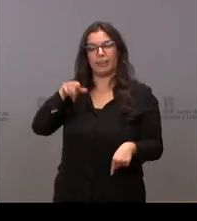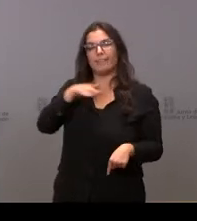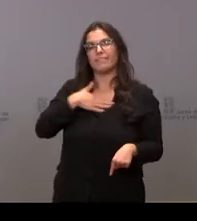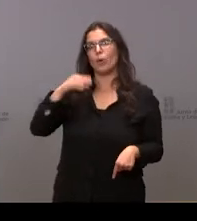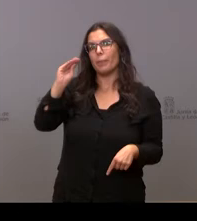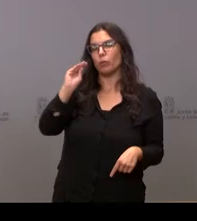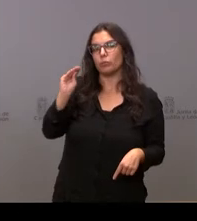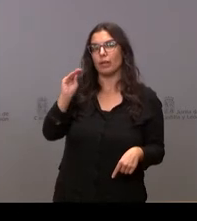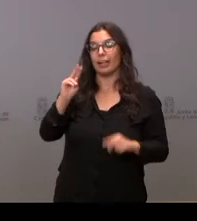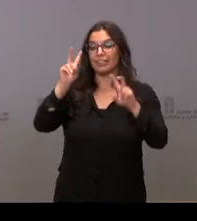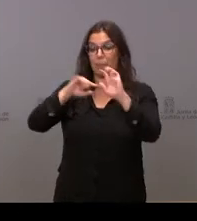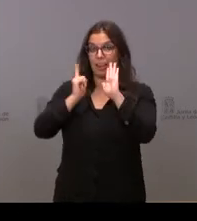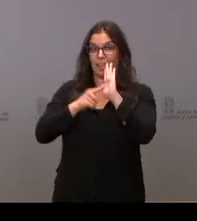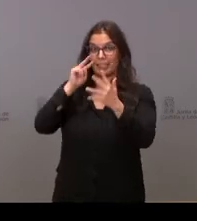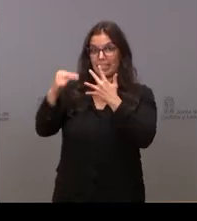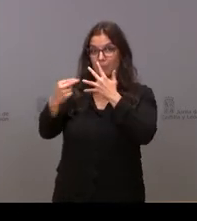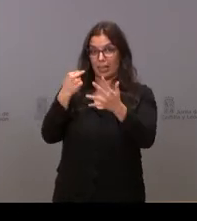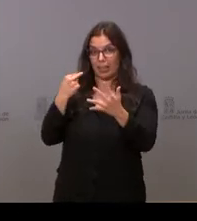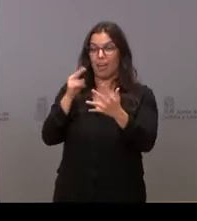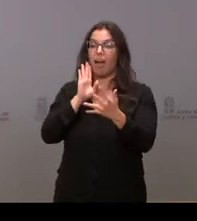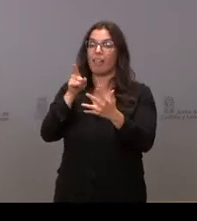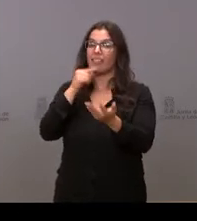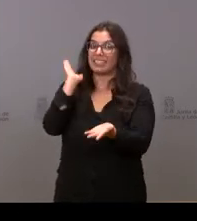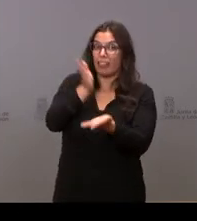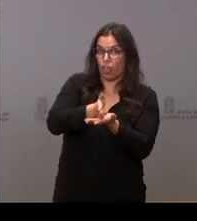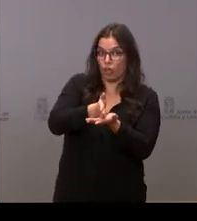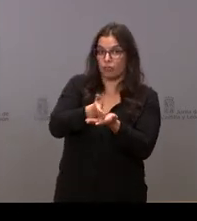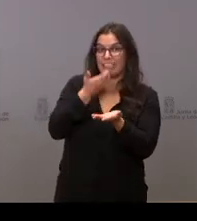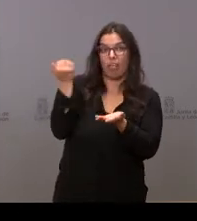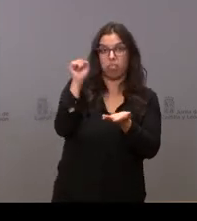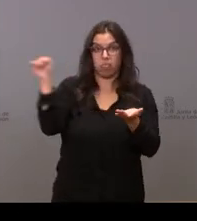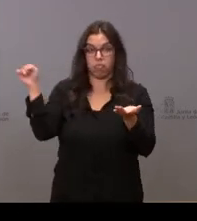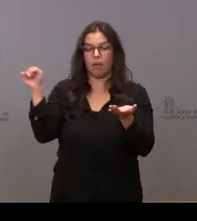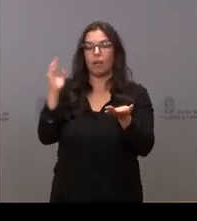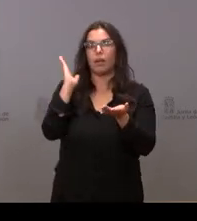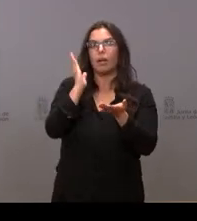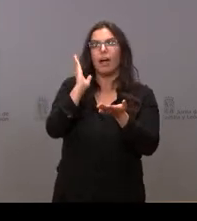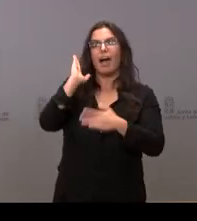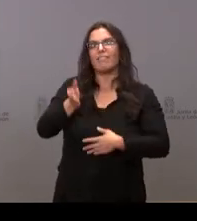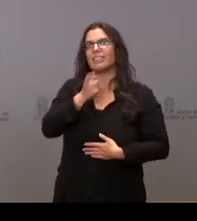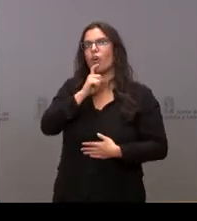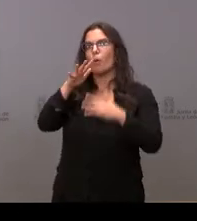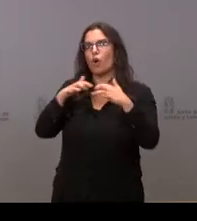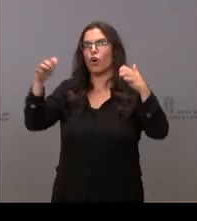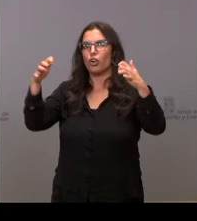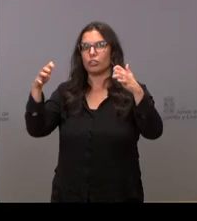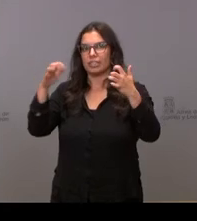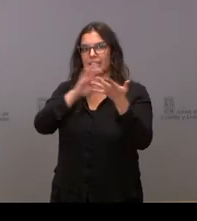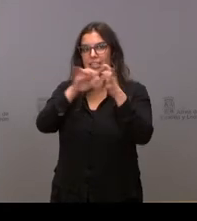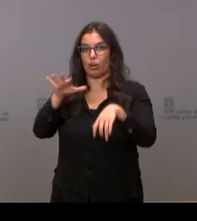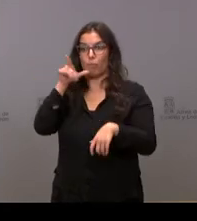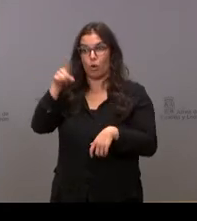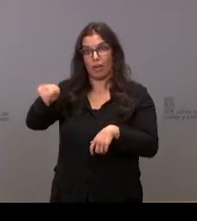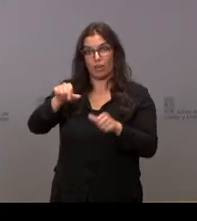cómo afecta la ley de transparencia y esas sanciones que se prevén por incumplimientos a las Cortes de Castilla y León, que las han incumplido la